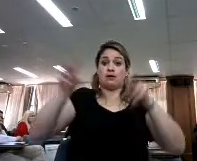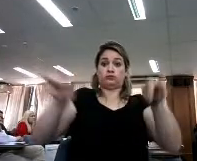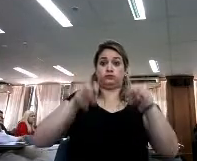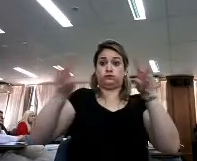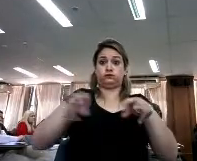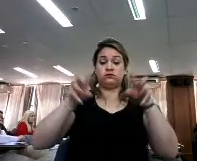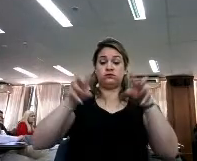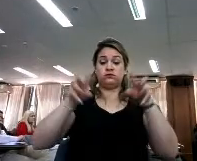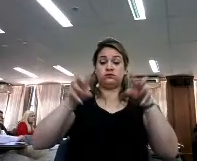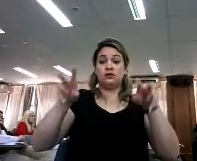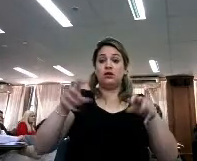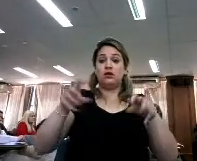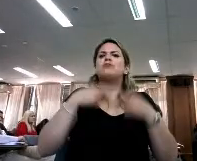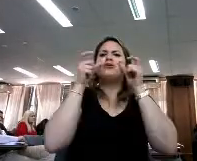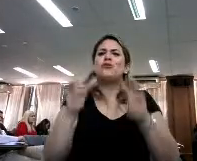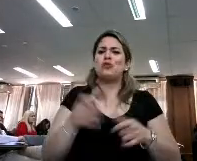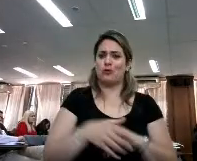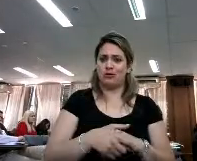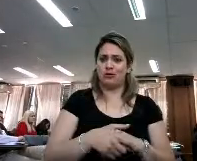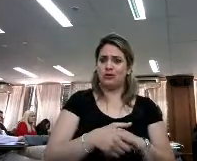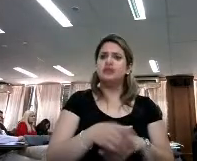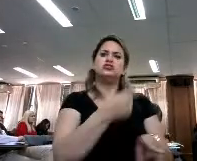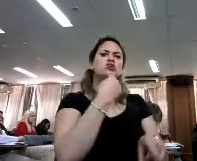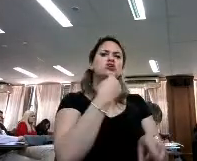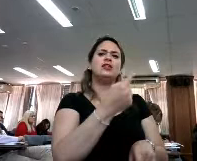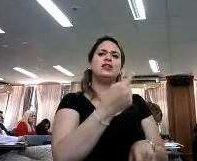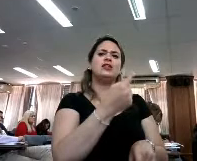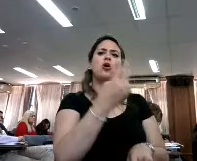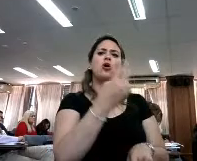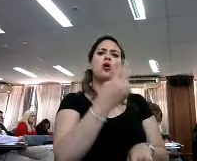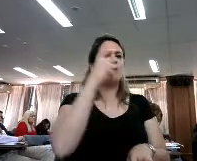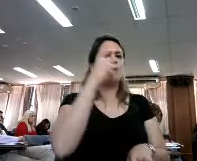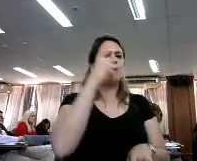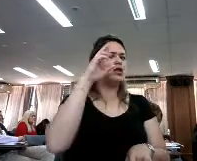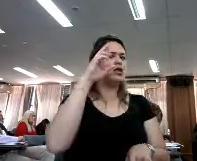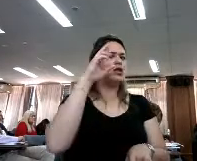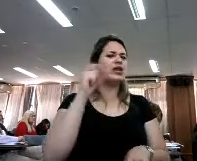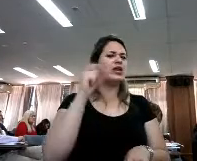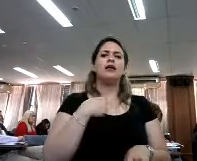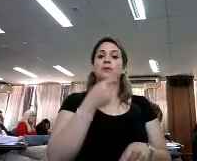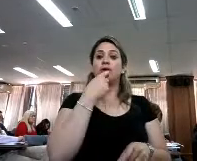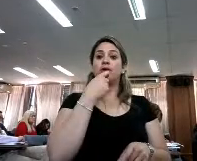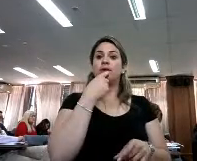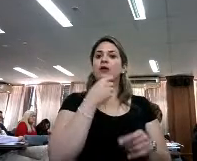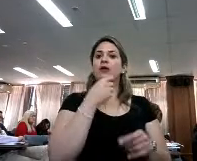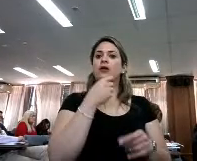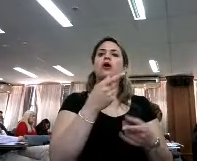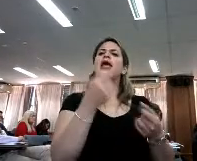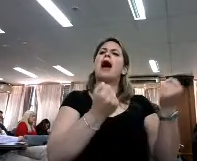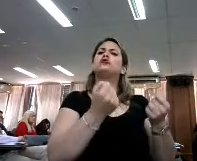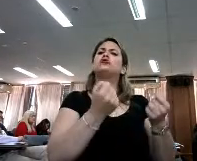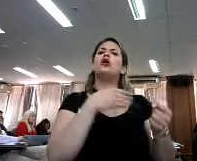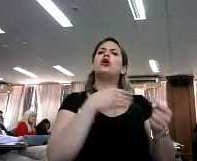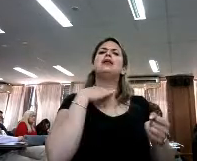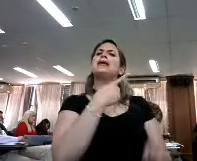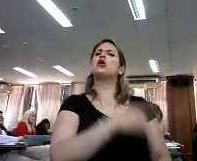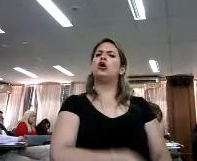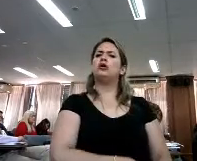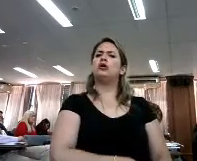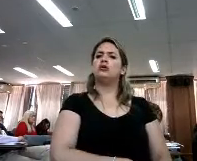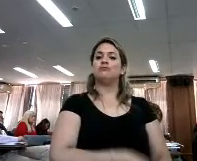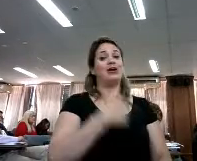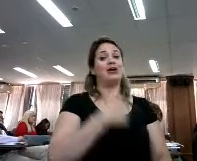que yo controlo. ¿Qué pasa si yo te digo, Verónica, tú qué carro tienes en México, ¿no? ¿Tú qué carro tienes en México?